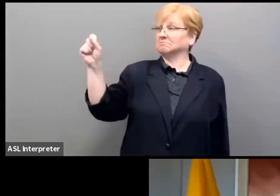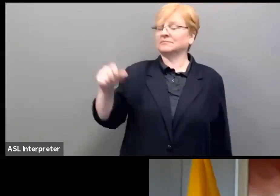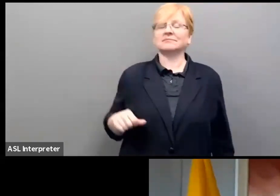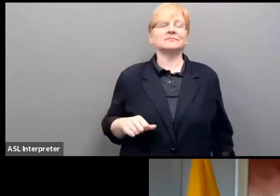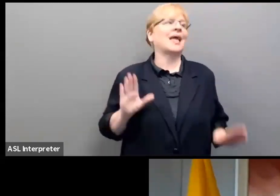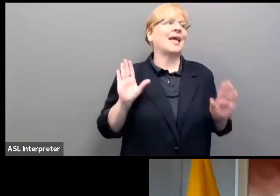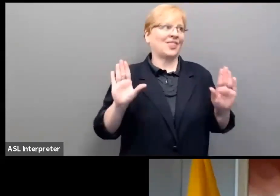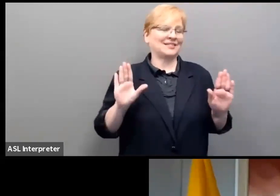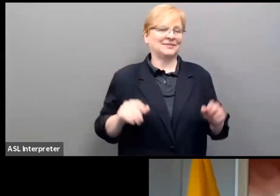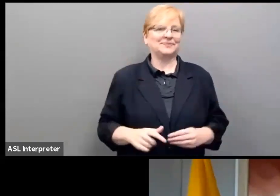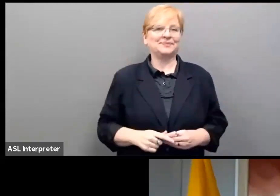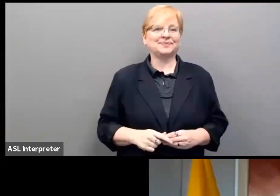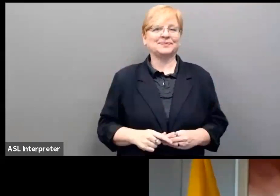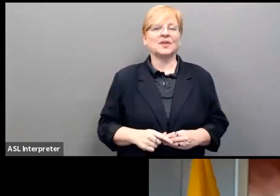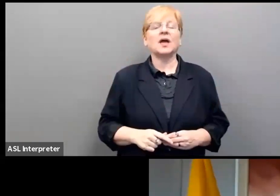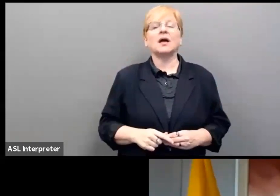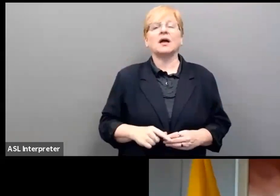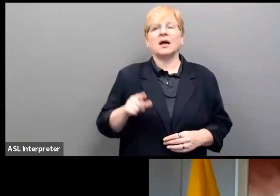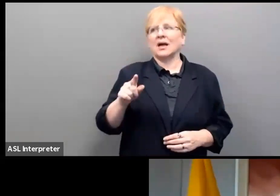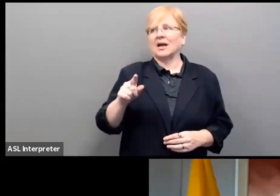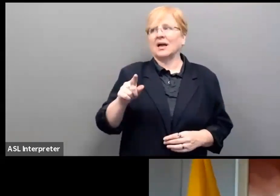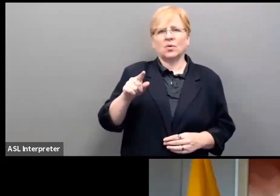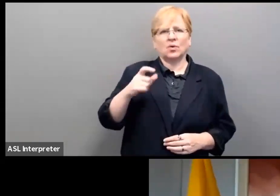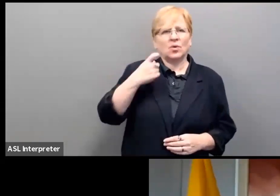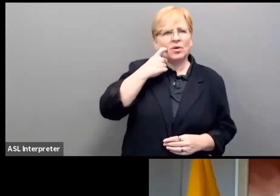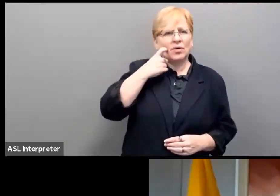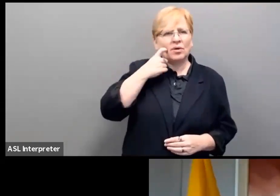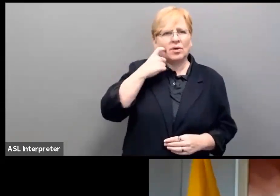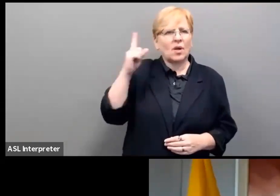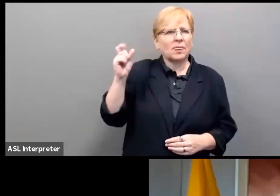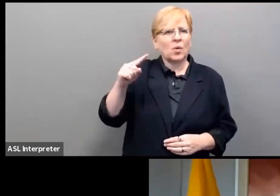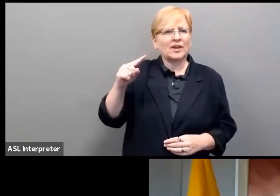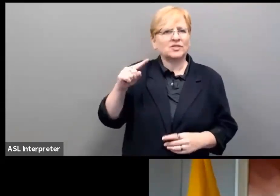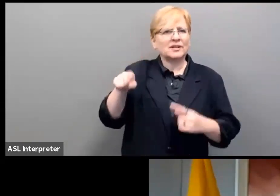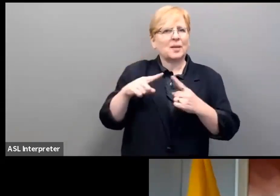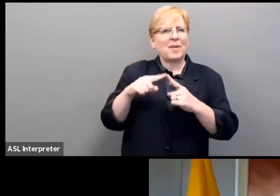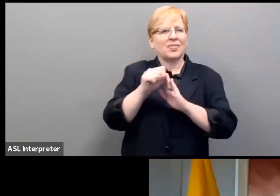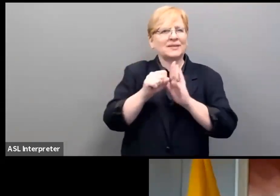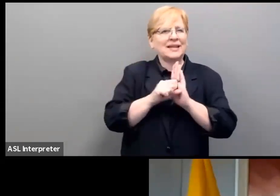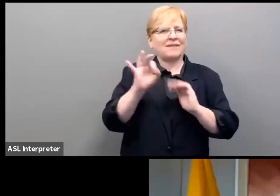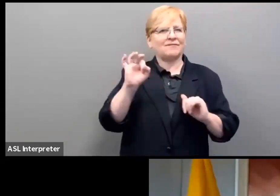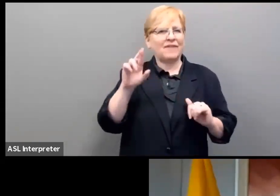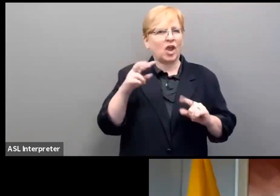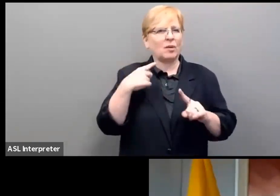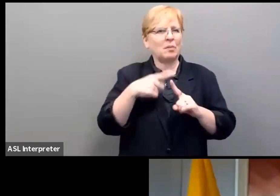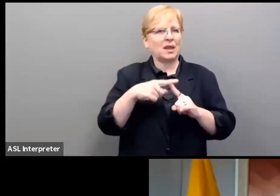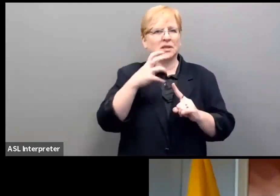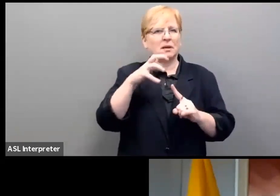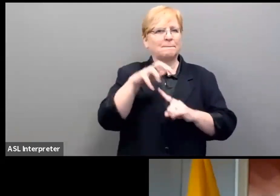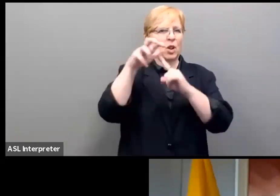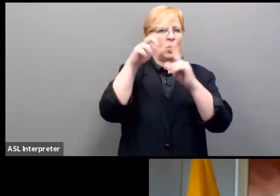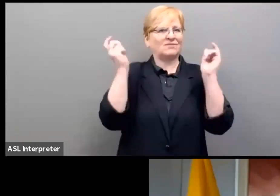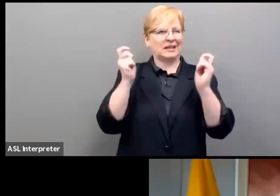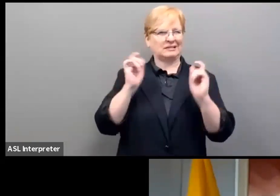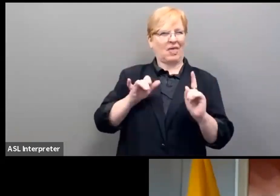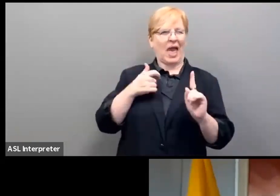urgencias. Creo que no necesariamente hemos tenido a mucha gente de Texas. Nosotros sabemos que hemos mandado mucha